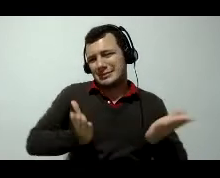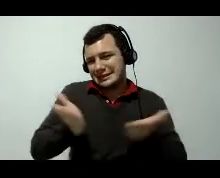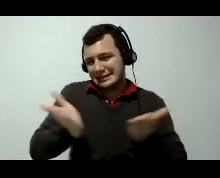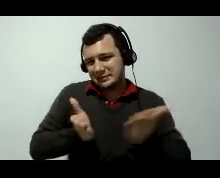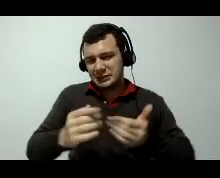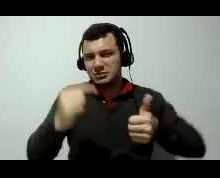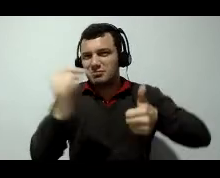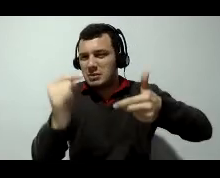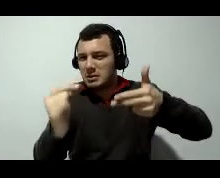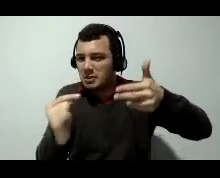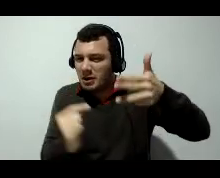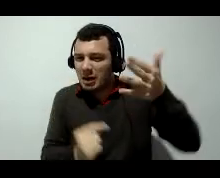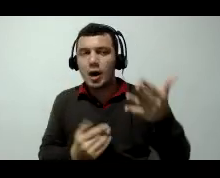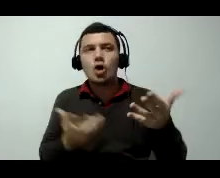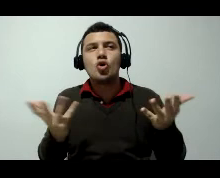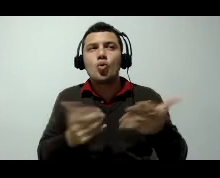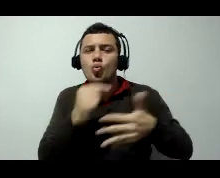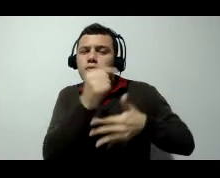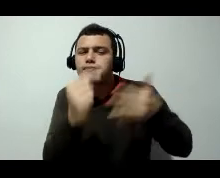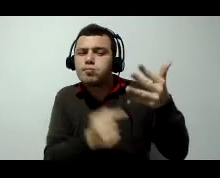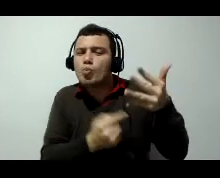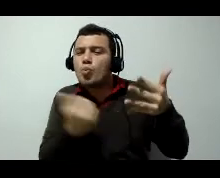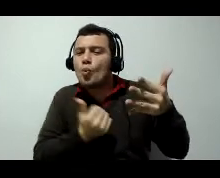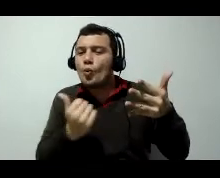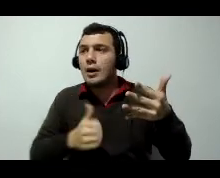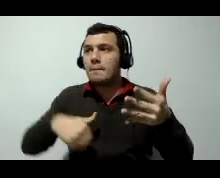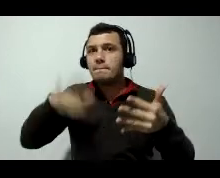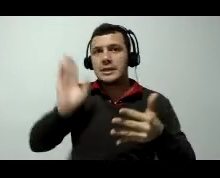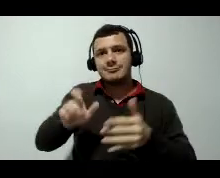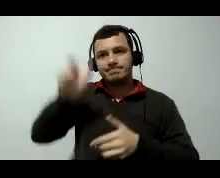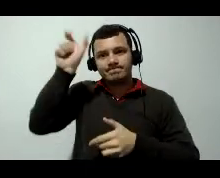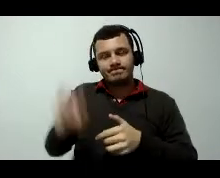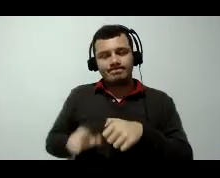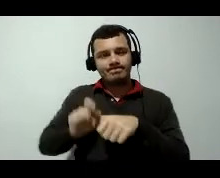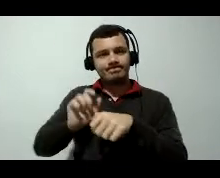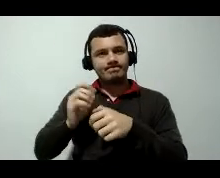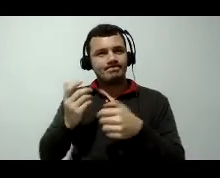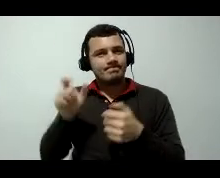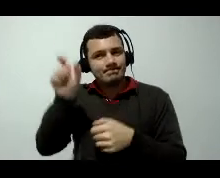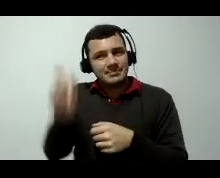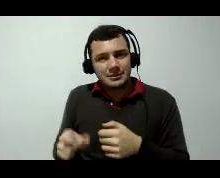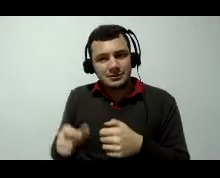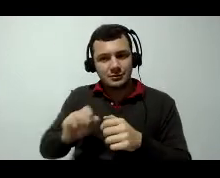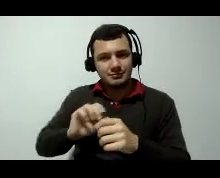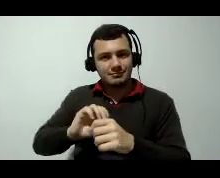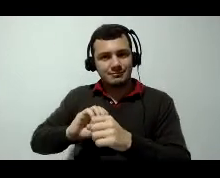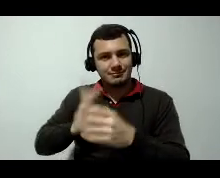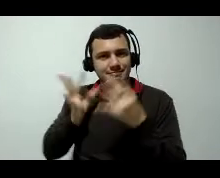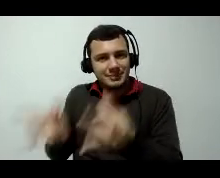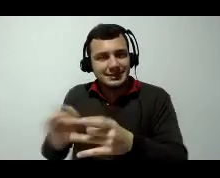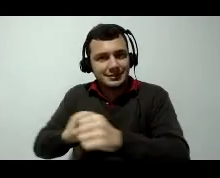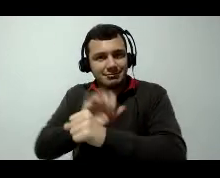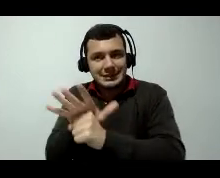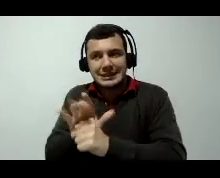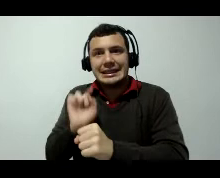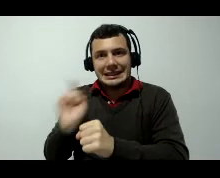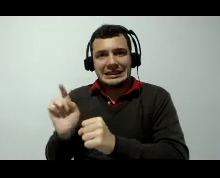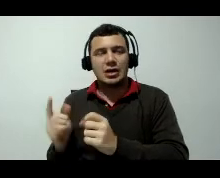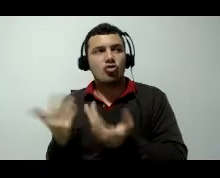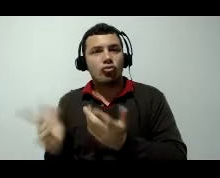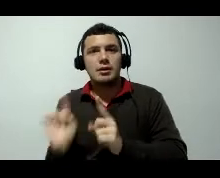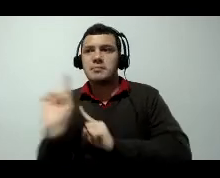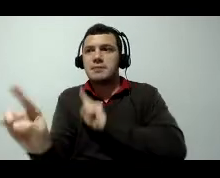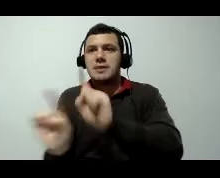potencial exposición a COVID-19 que tengo en mi institución y la frecuencia e intensidad de esa exposición. Sabemos y